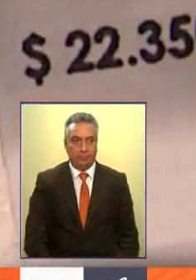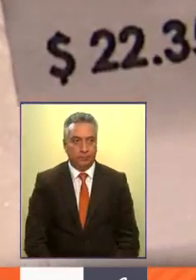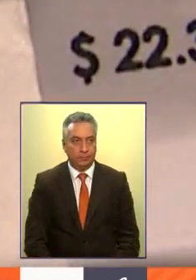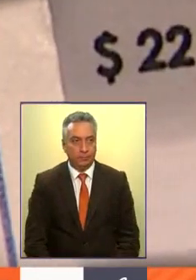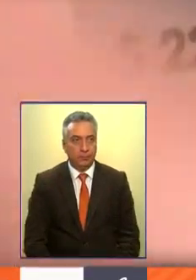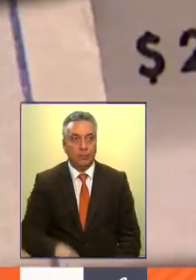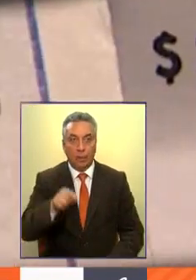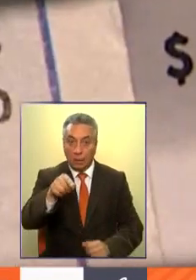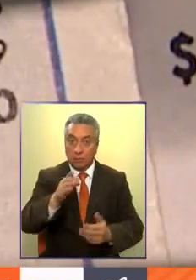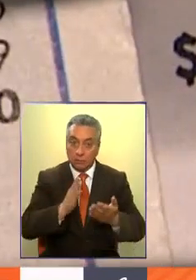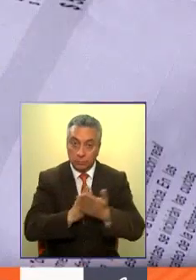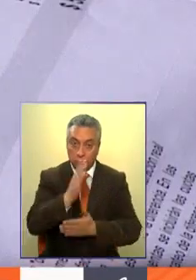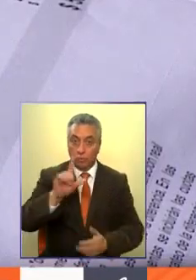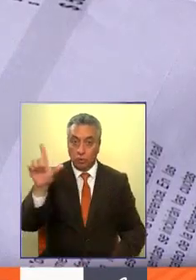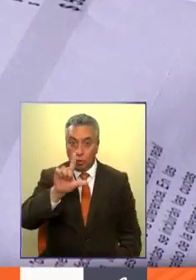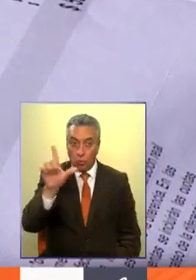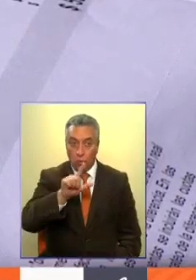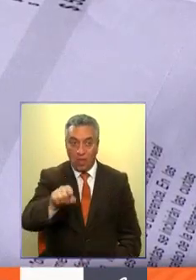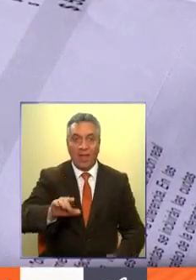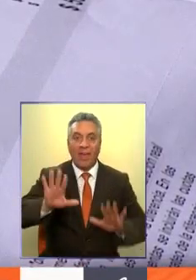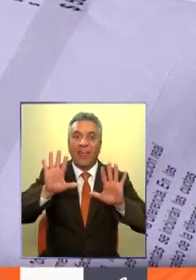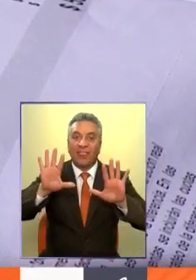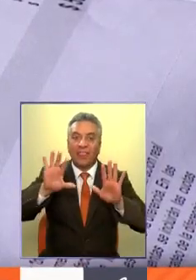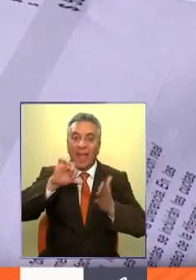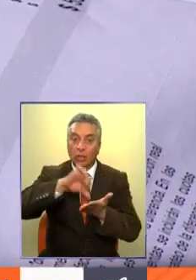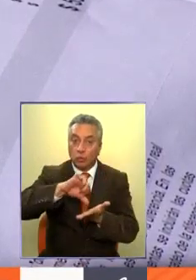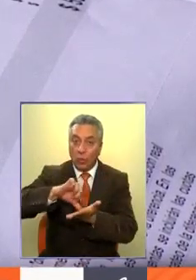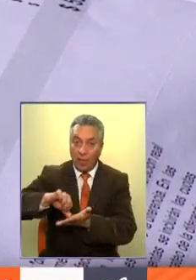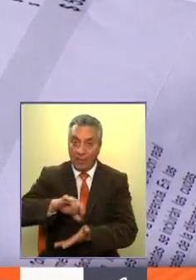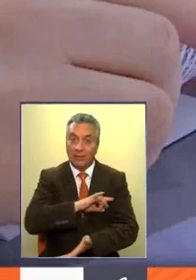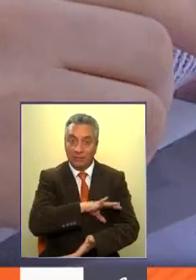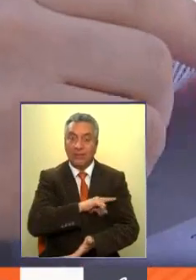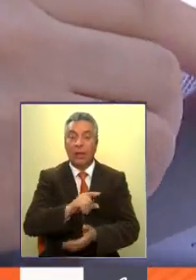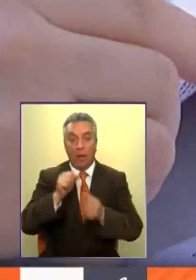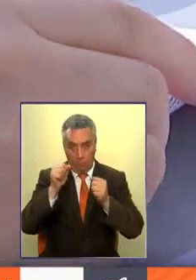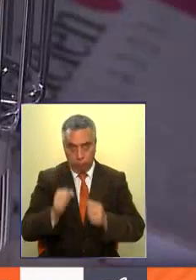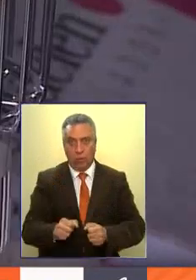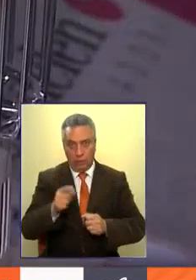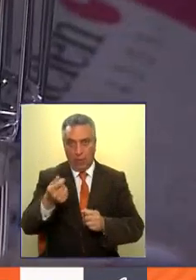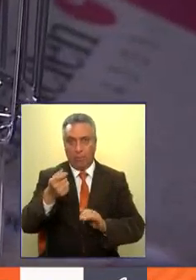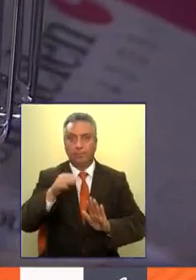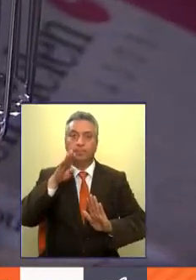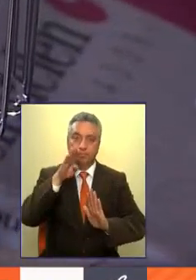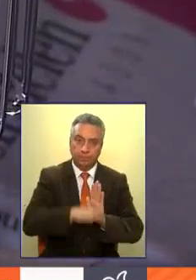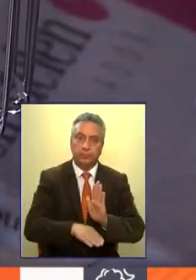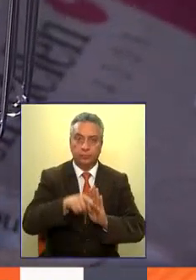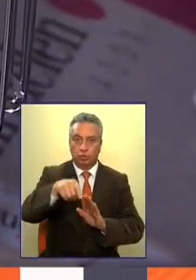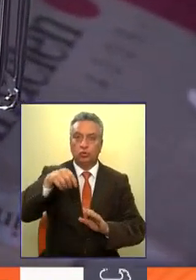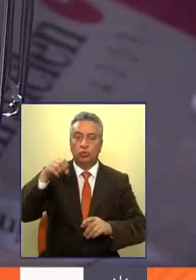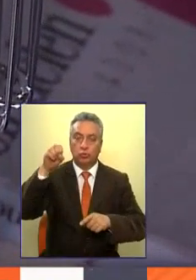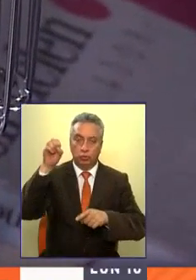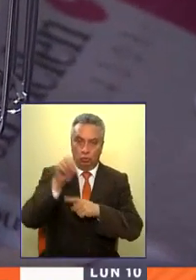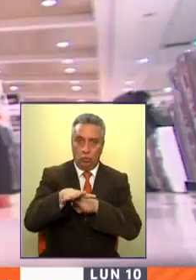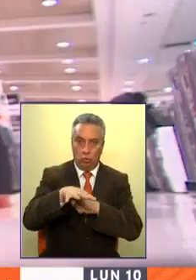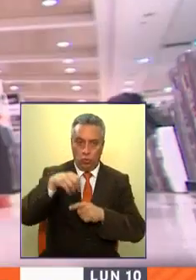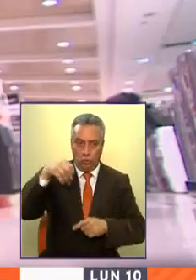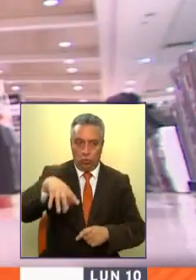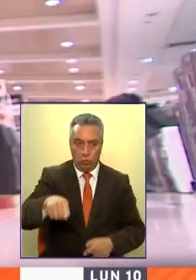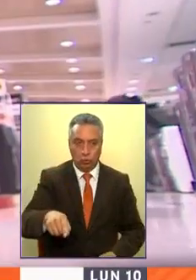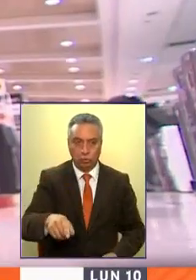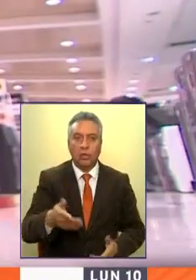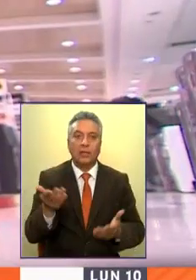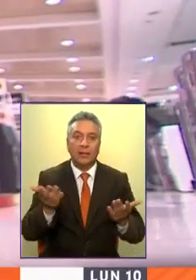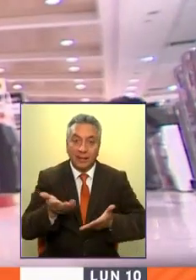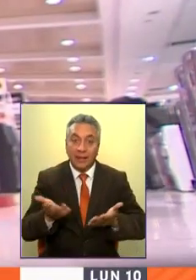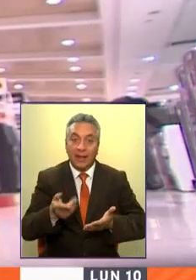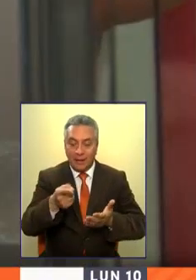A partir de este lunes, en 10 ciudades del país se podrá optar a la rebaja de la tarifa de la electricidad. Se trata de un